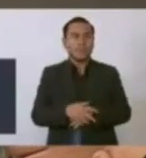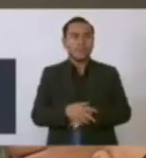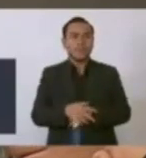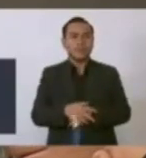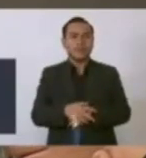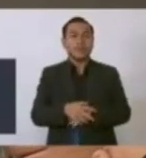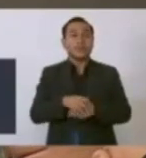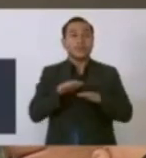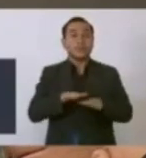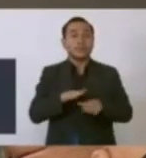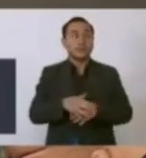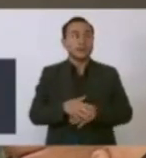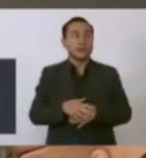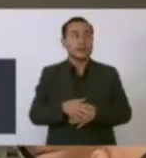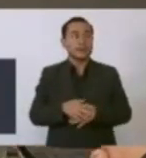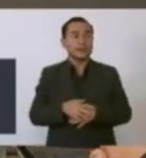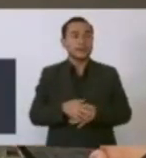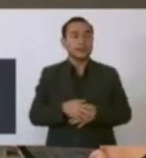Muchas gracias.